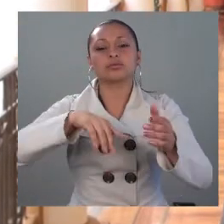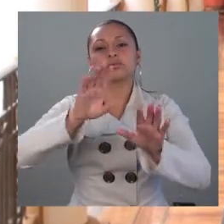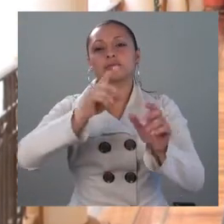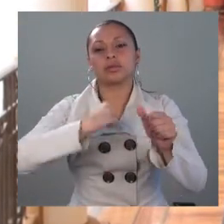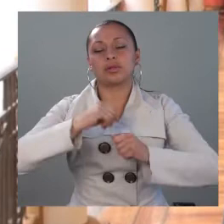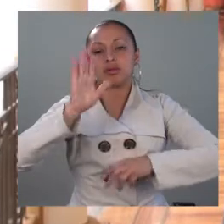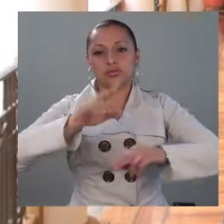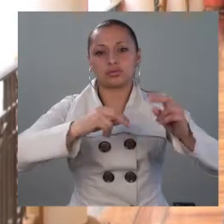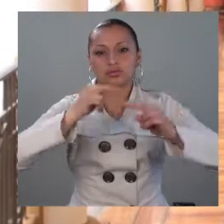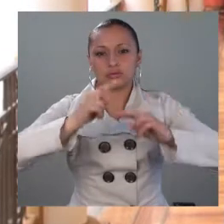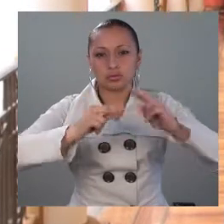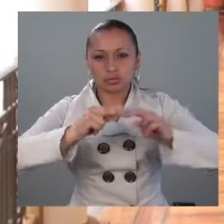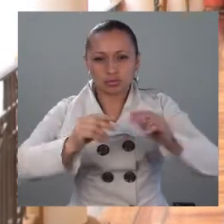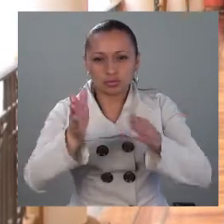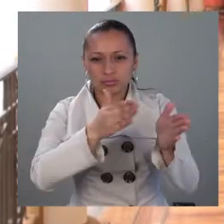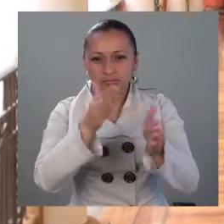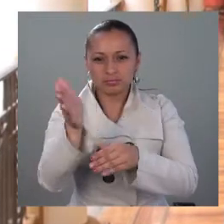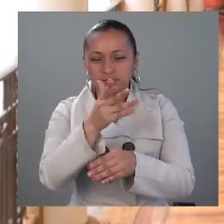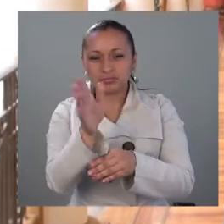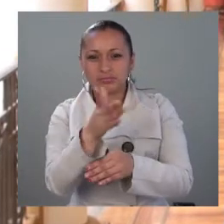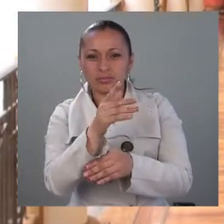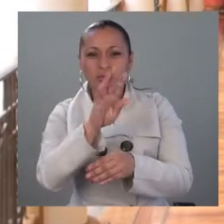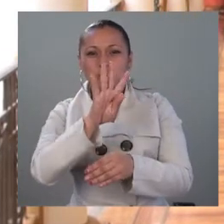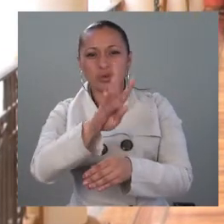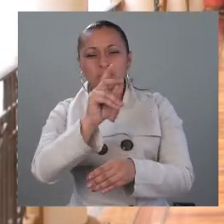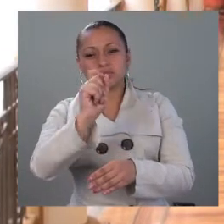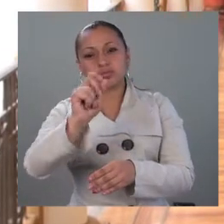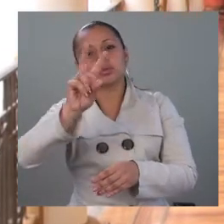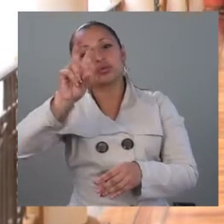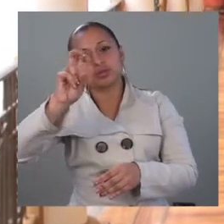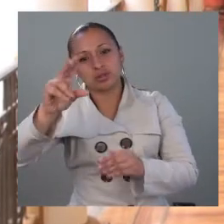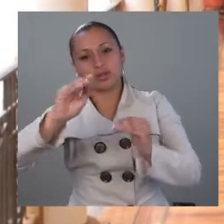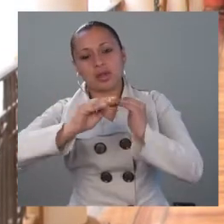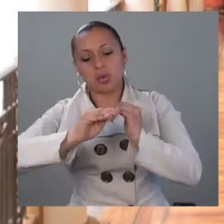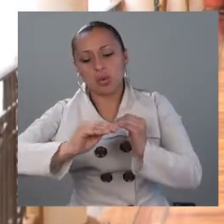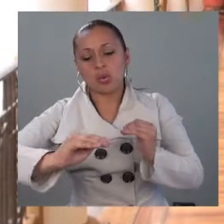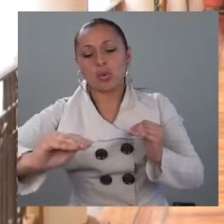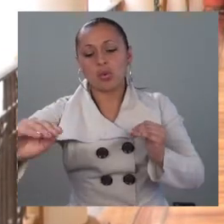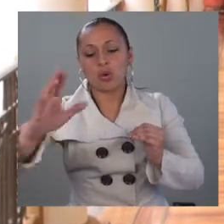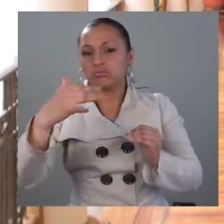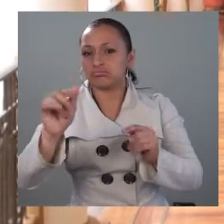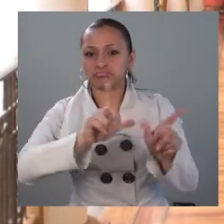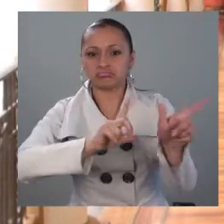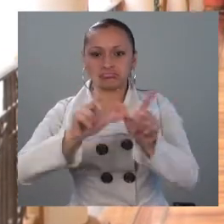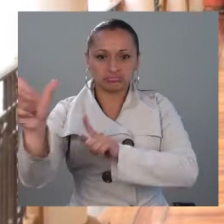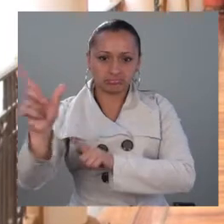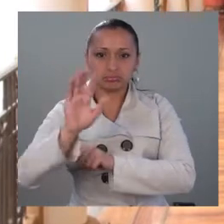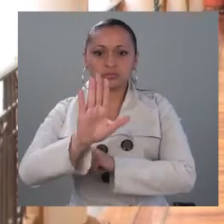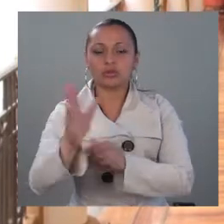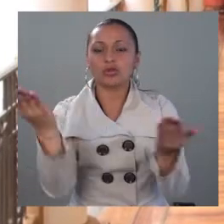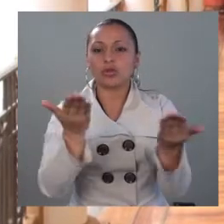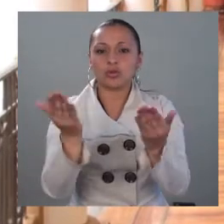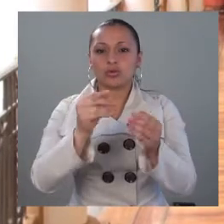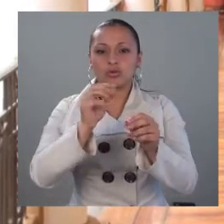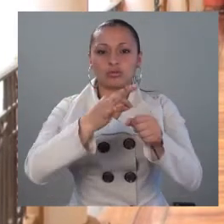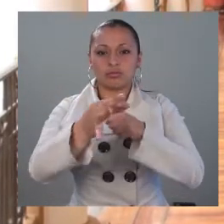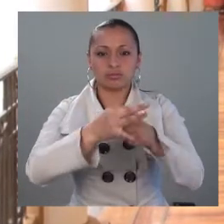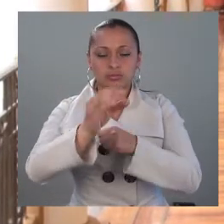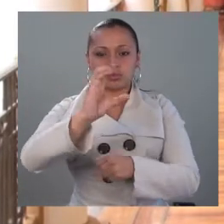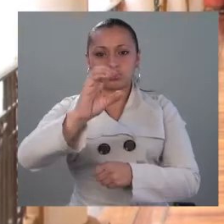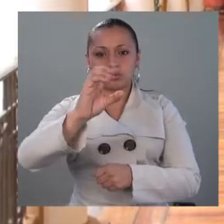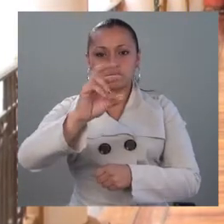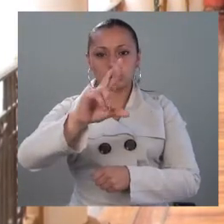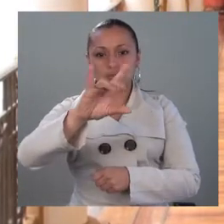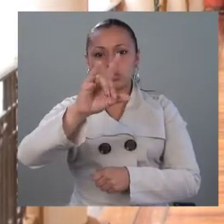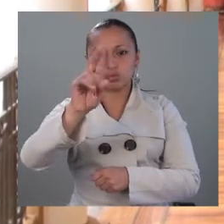Contempla la construcción de aproximadamente 4.7 kilómetros, es 1 kilómetro en el sector de La Cruz